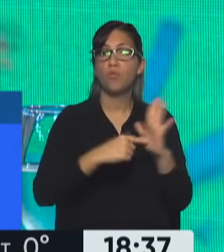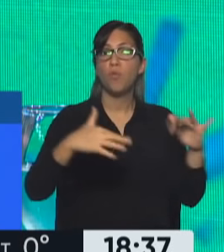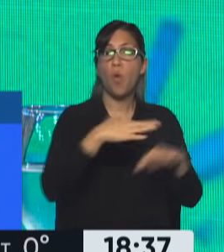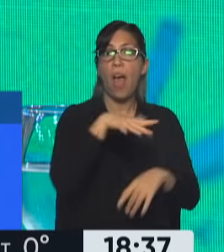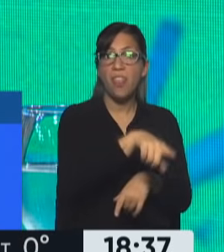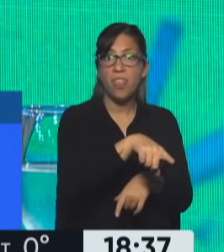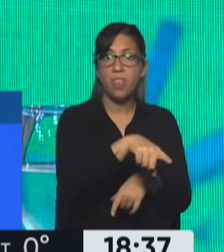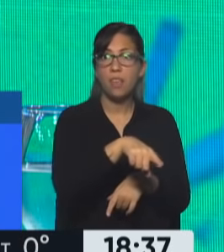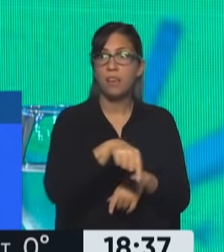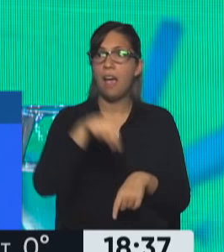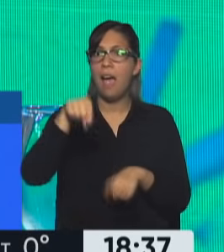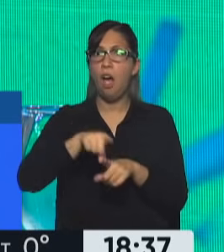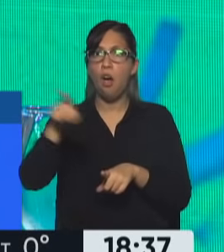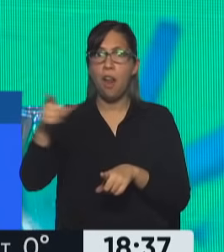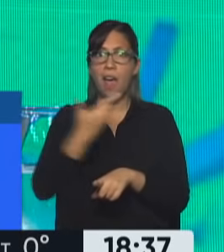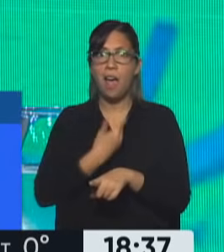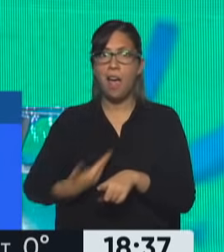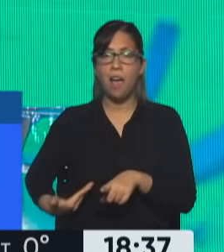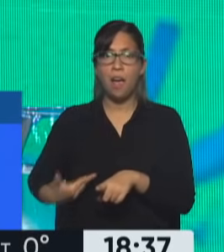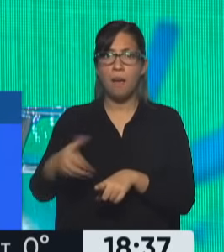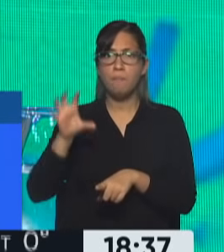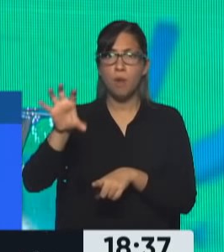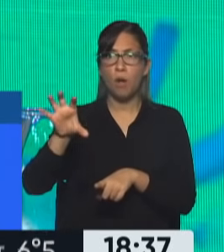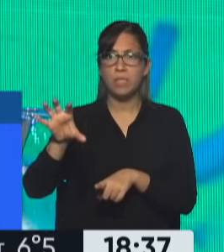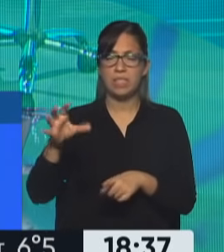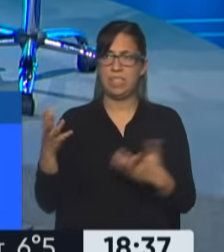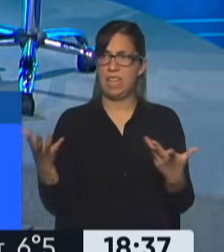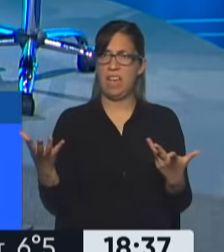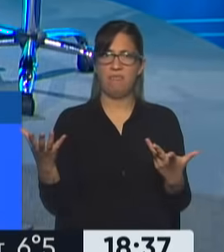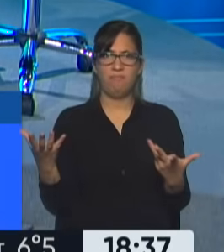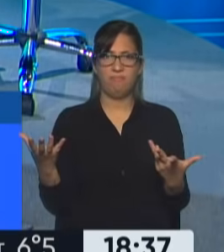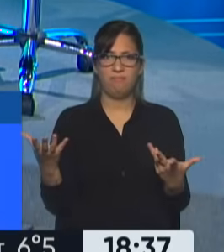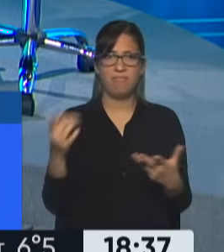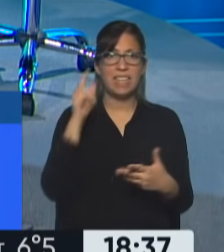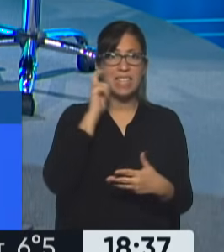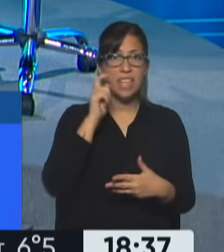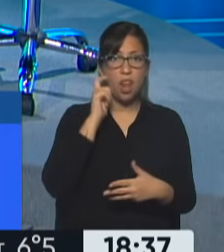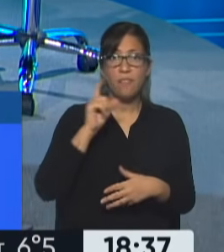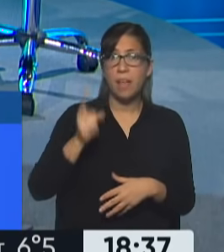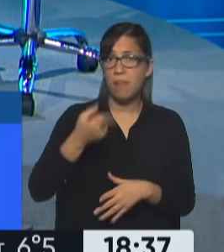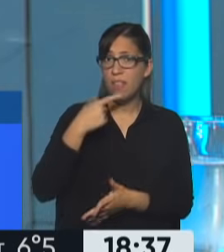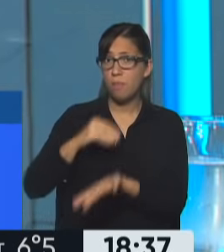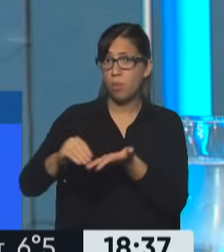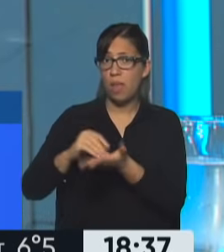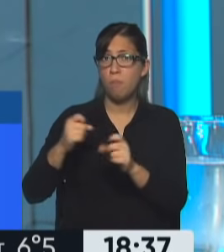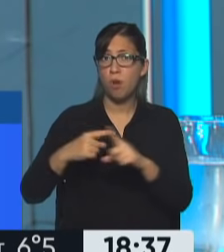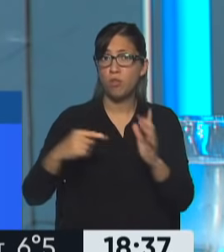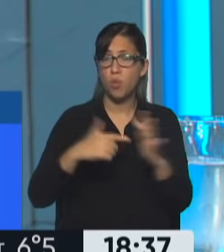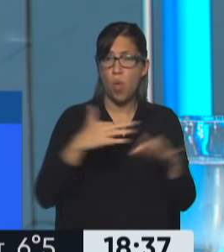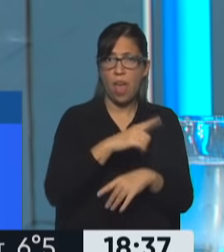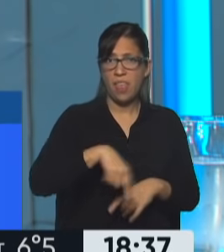igual, y es vicejefe de gobierno porteño. O sea, Axel Kicillof fue diputado nacional por la Ciudad de Buenos Aires también. Entonces me